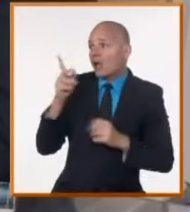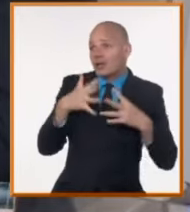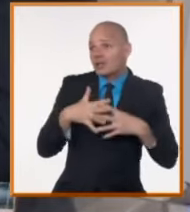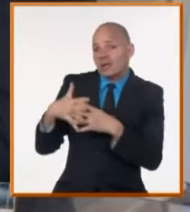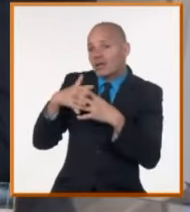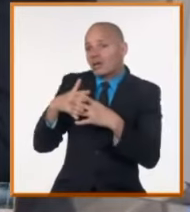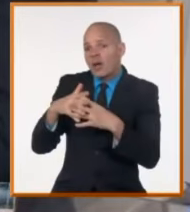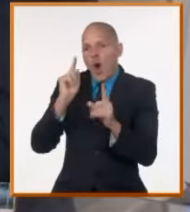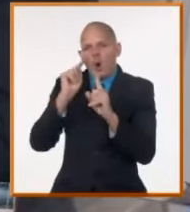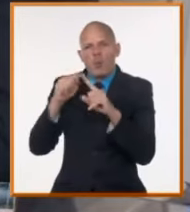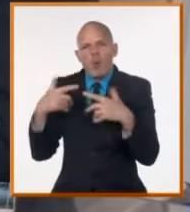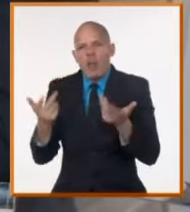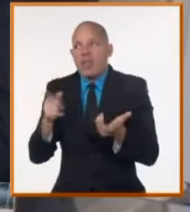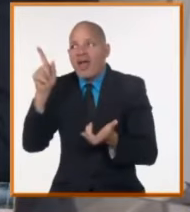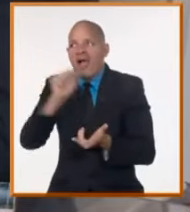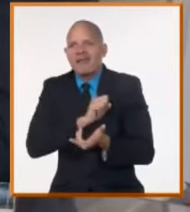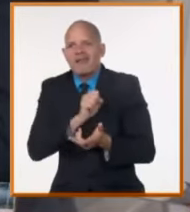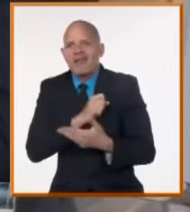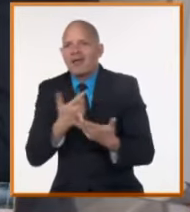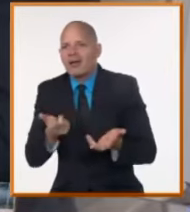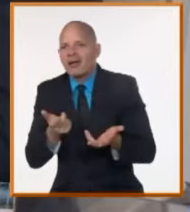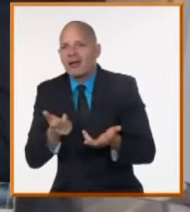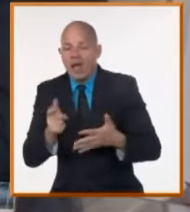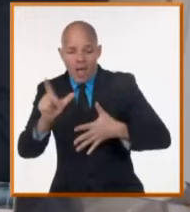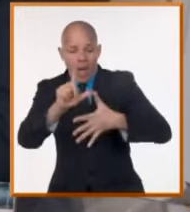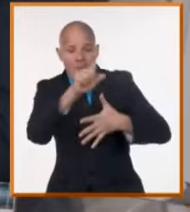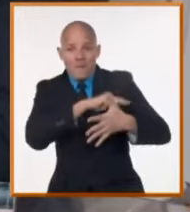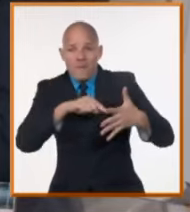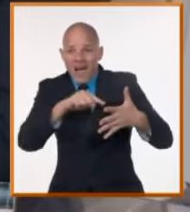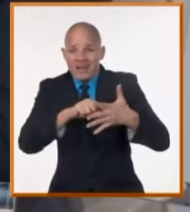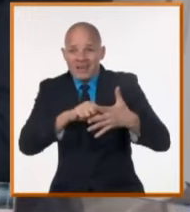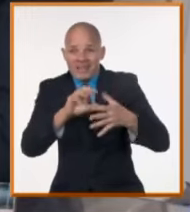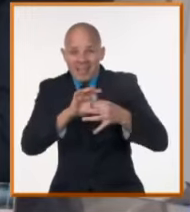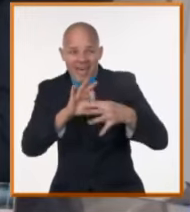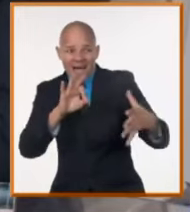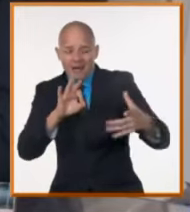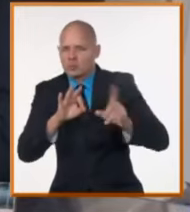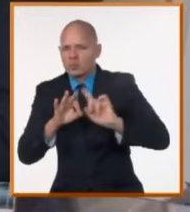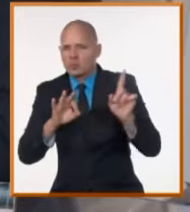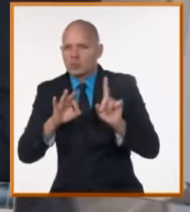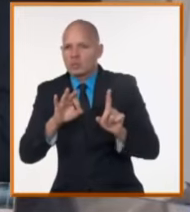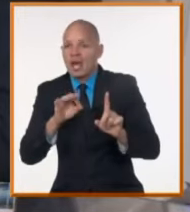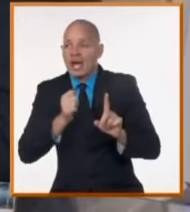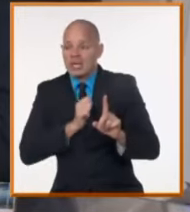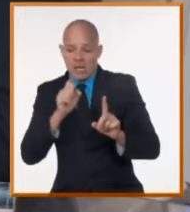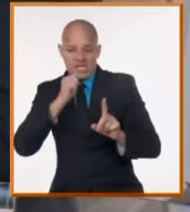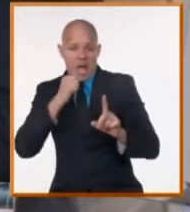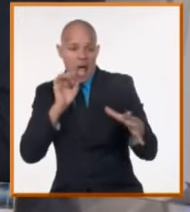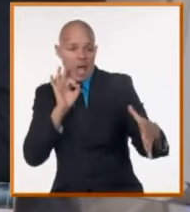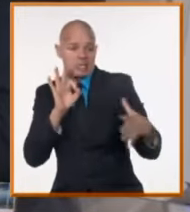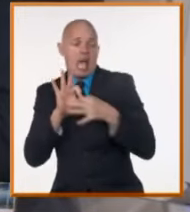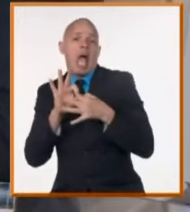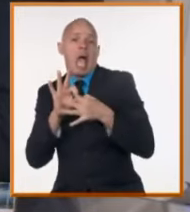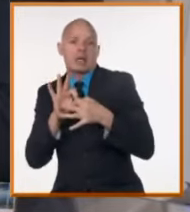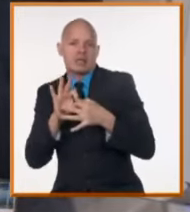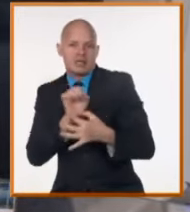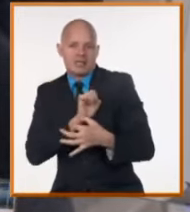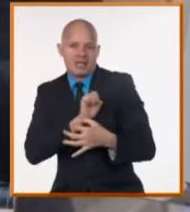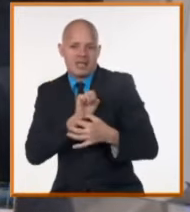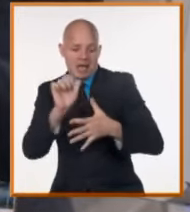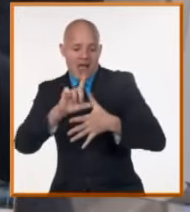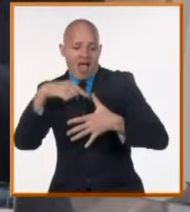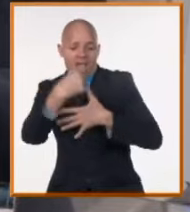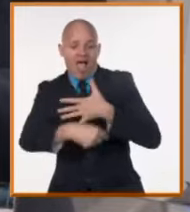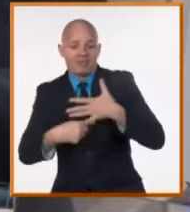hablando del año 25 y el año 26, junto con Guadalupe Victoria en México, está planteando la idea de una expedición conjunta para